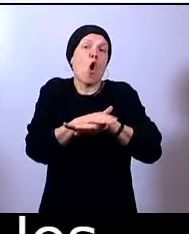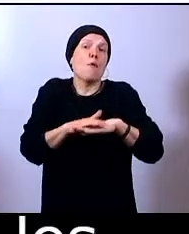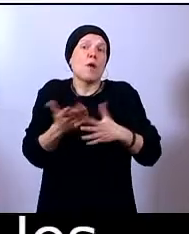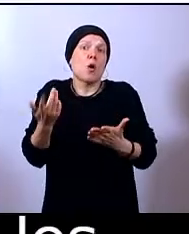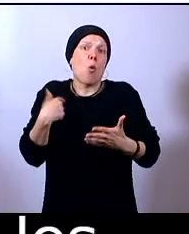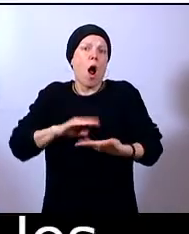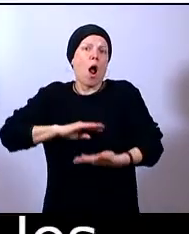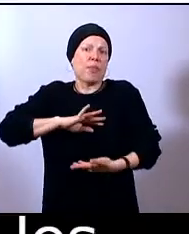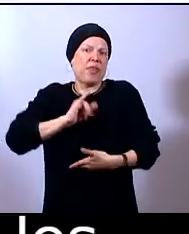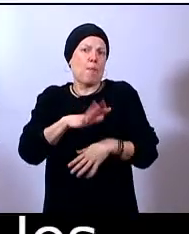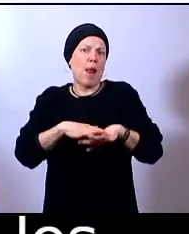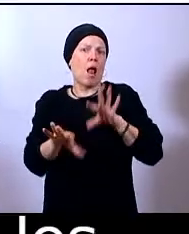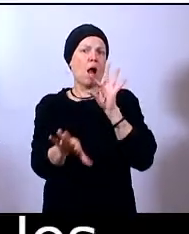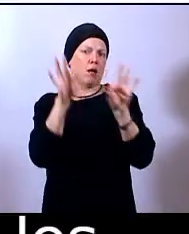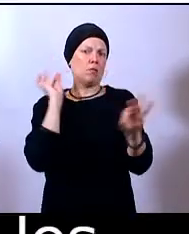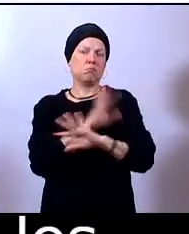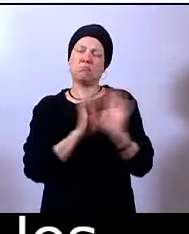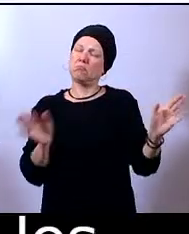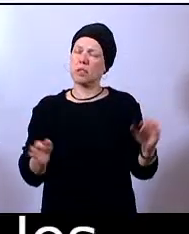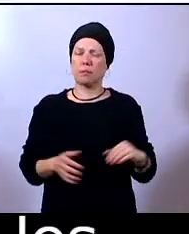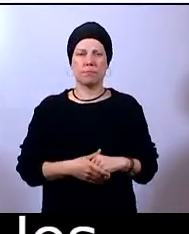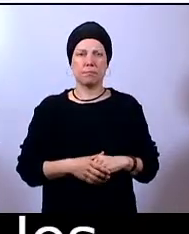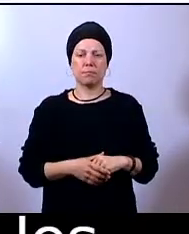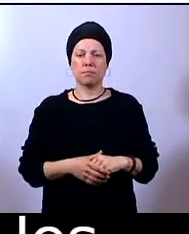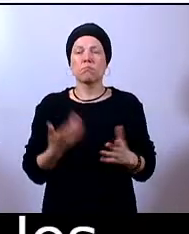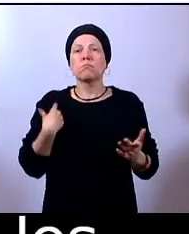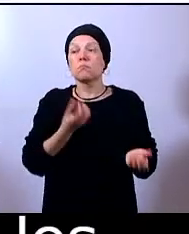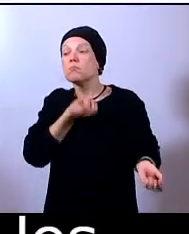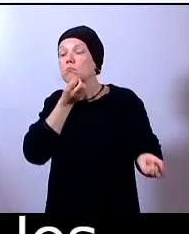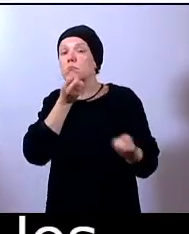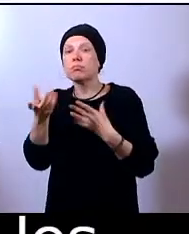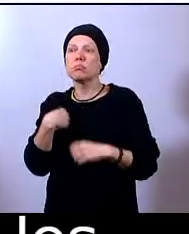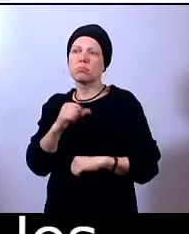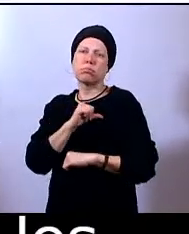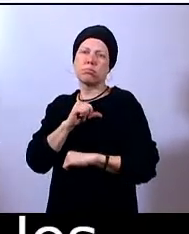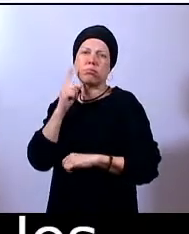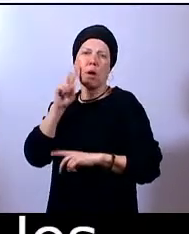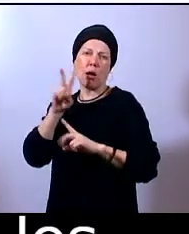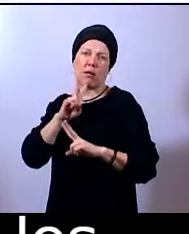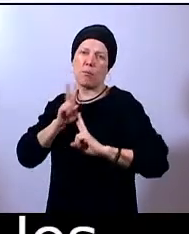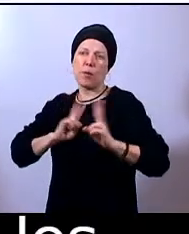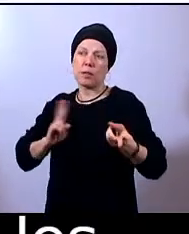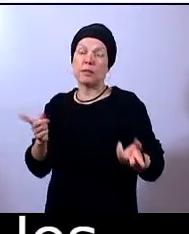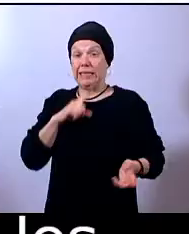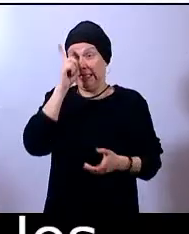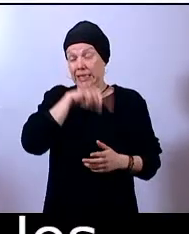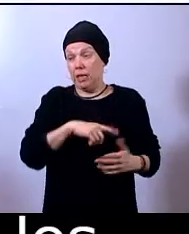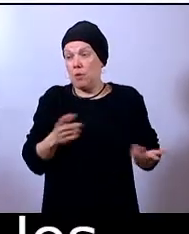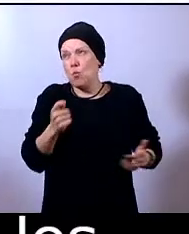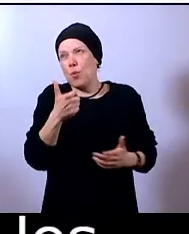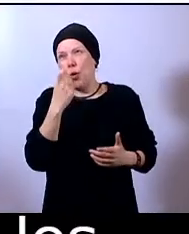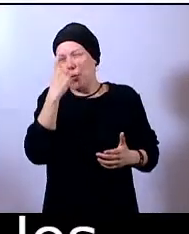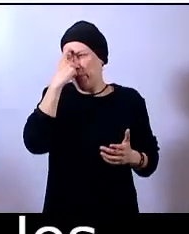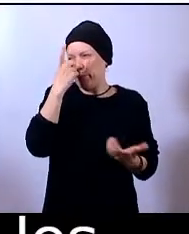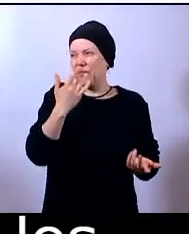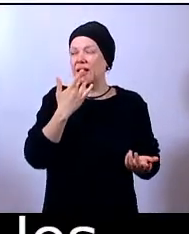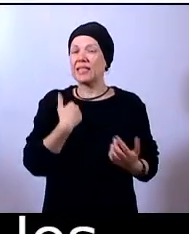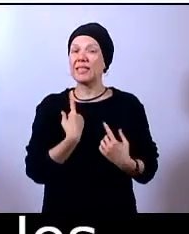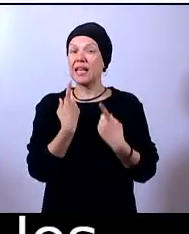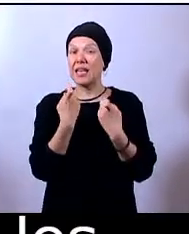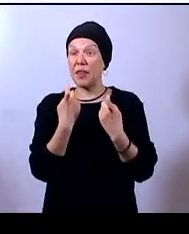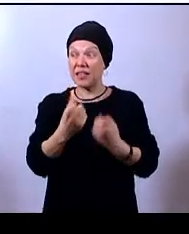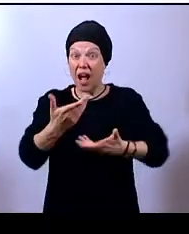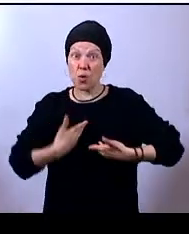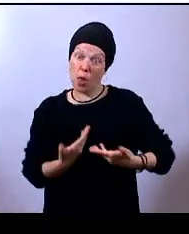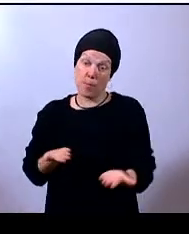esta capacidad para informar. Se le ha trasladado y estamos esperando. Esto es, ya sabe, esto me recuerda un poco a lo de si necesitan ayuda que lo